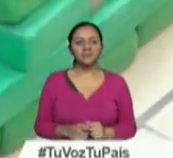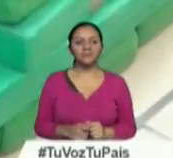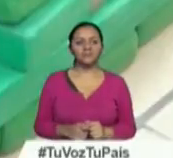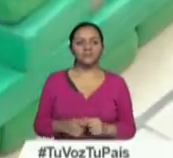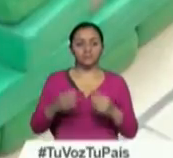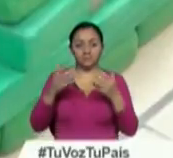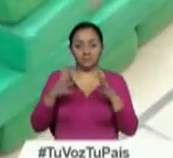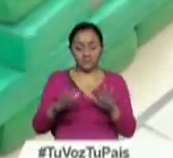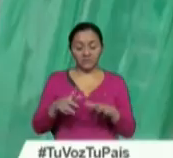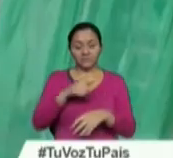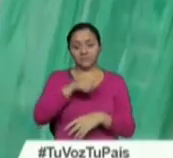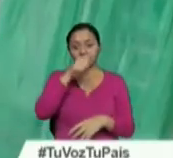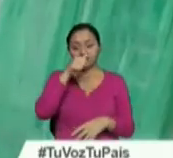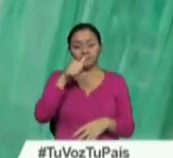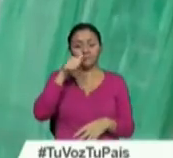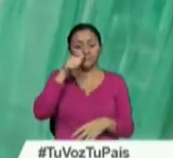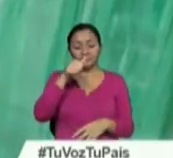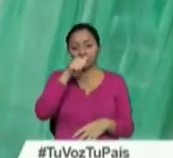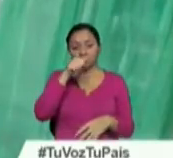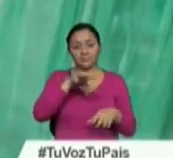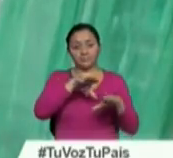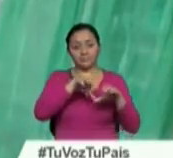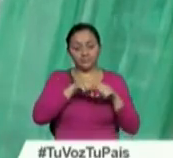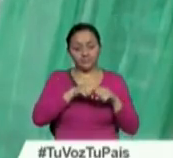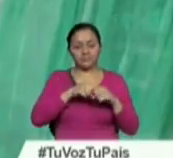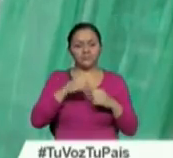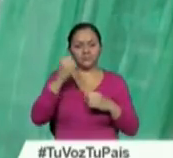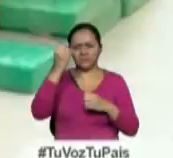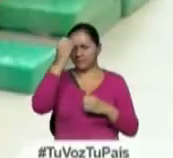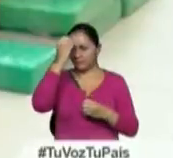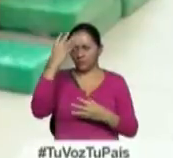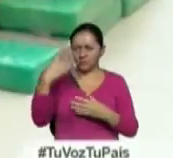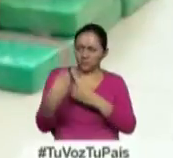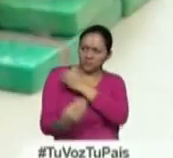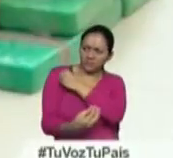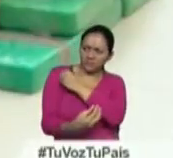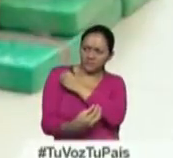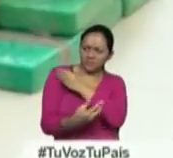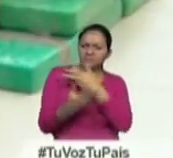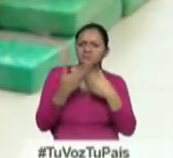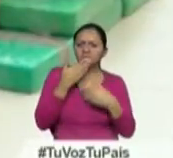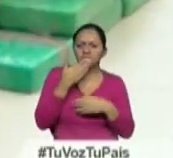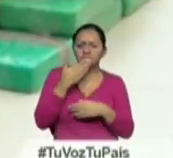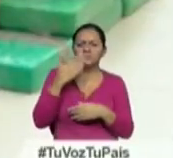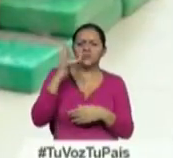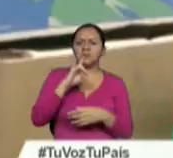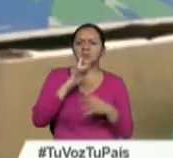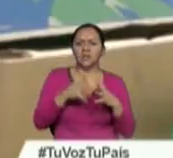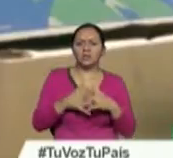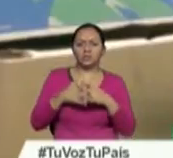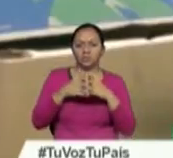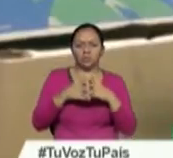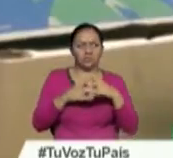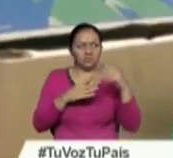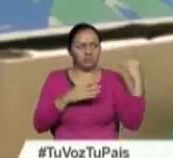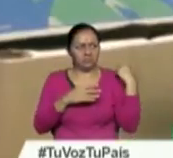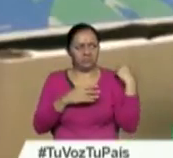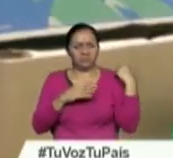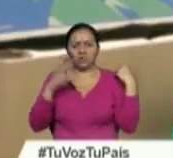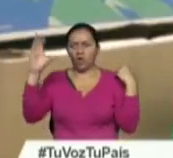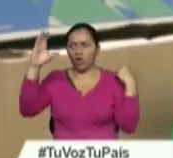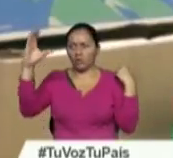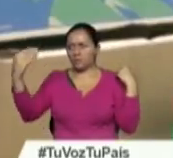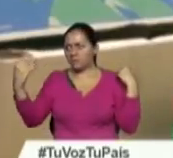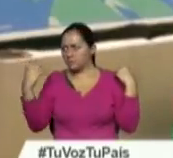cuanto al operativo Mar Azul, mediante intercambio de información y coordinación con guardacostas de Estados Unidos y Colombia, se realizó